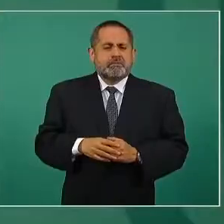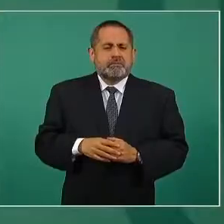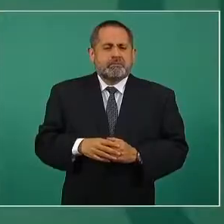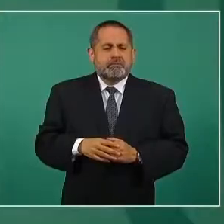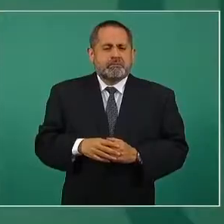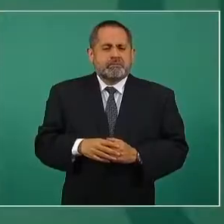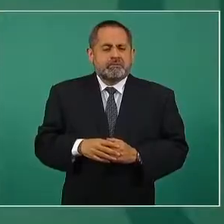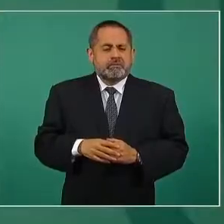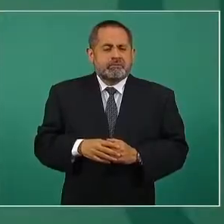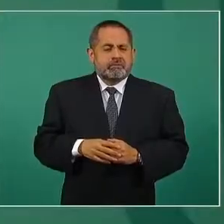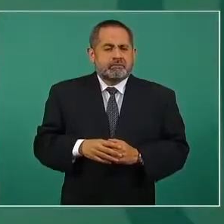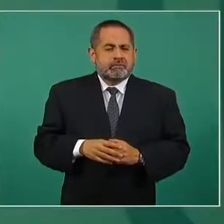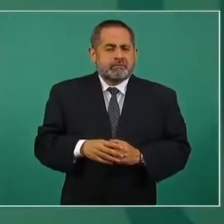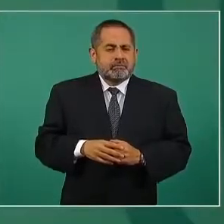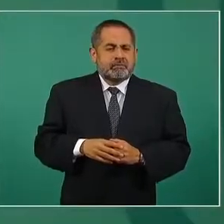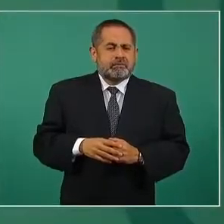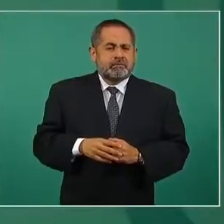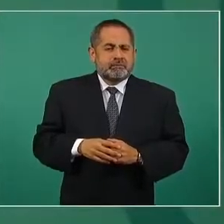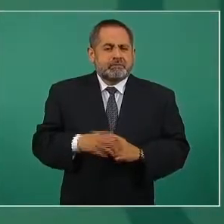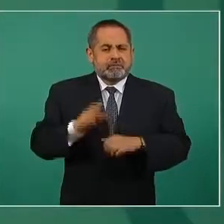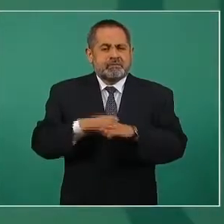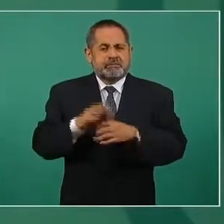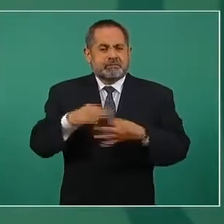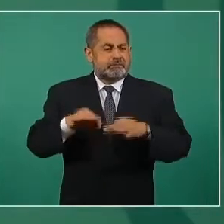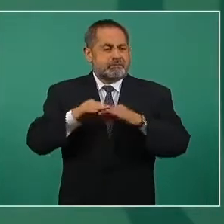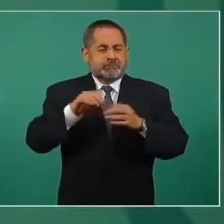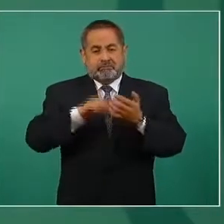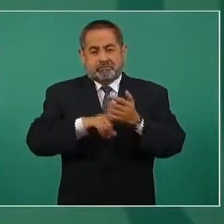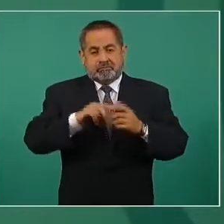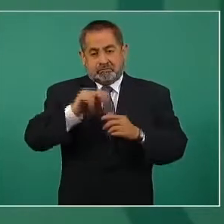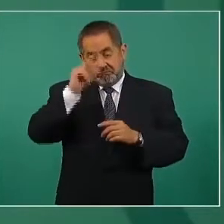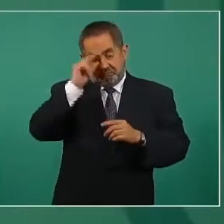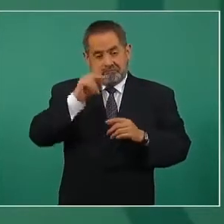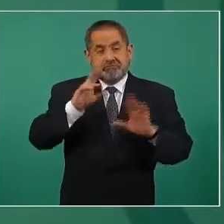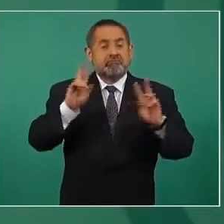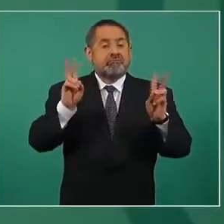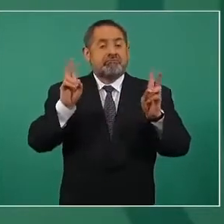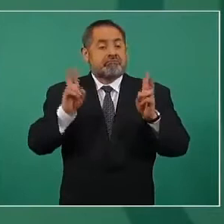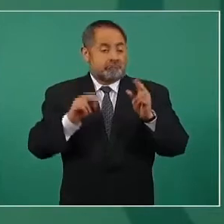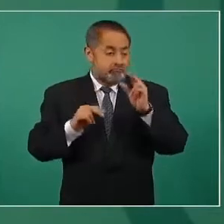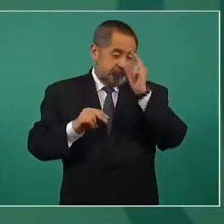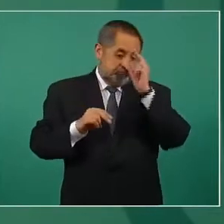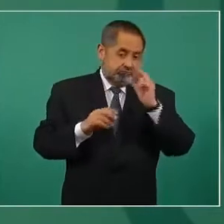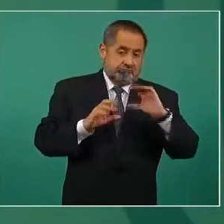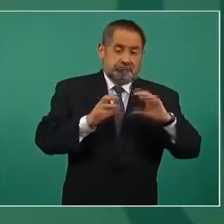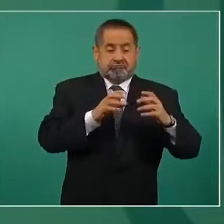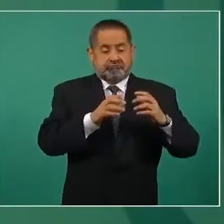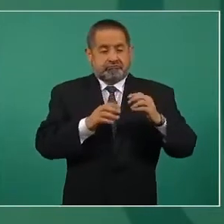sobre todo los intelectuales de izquierda